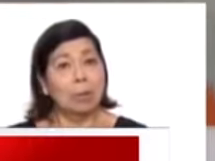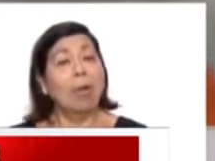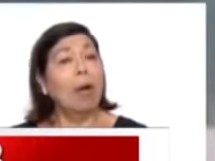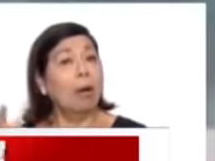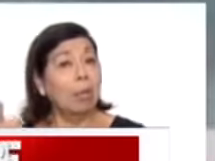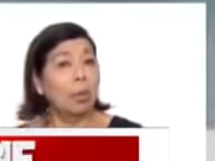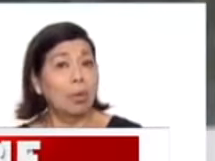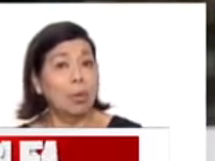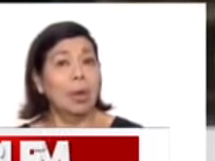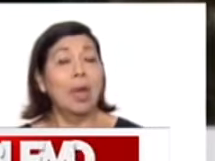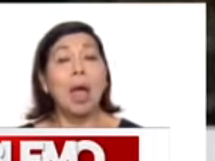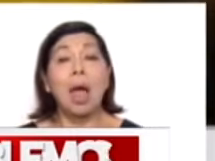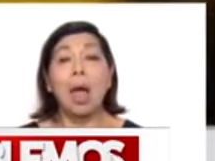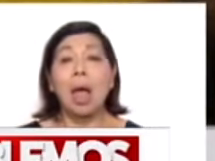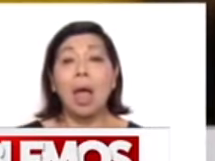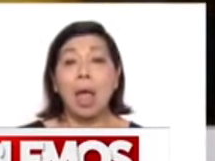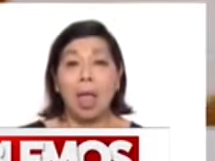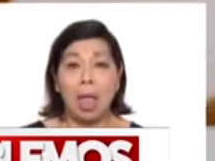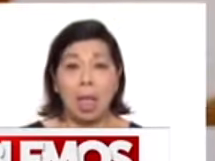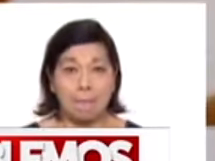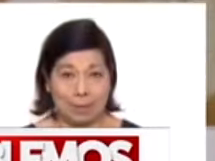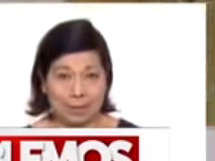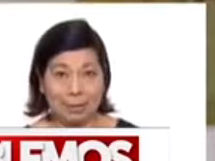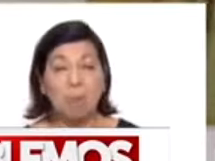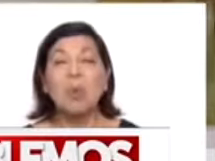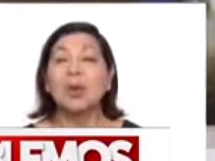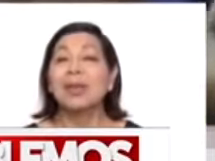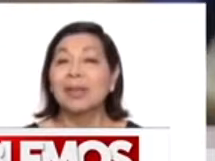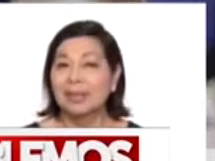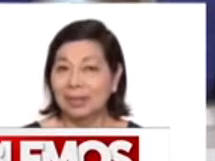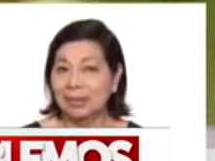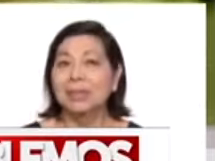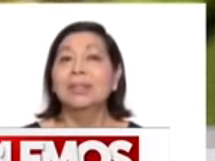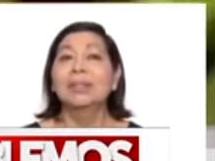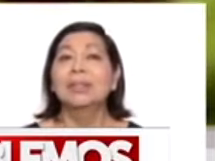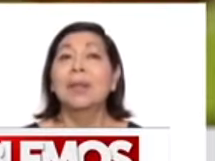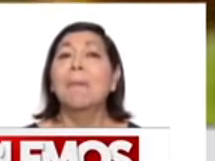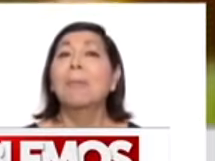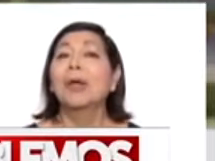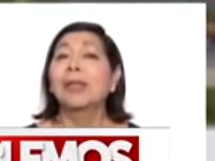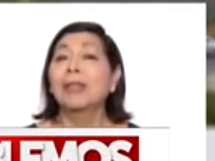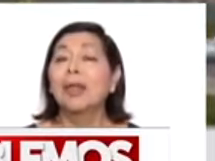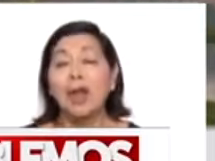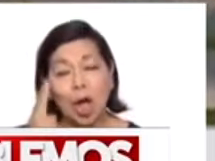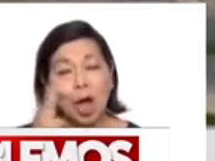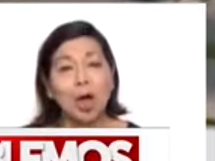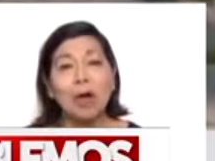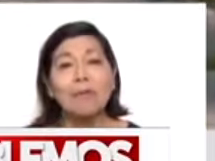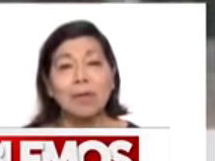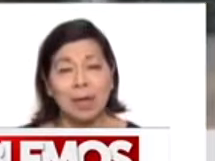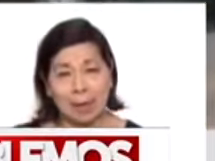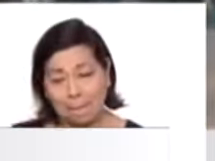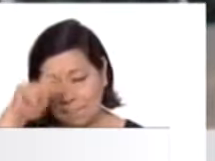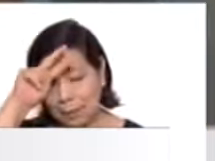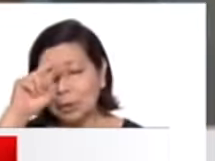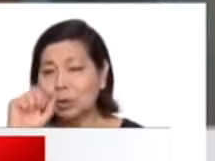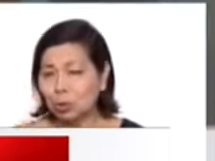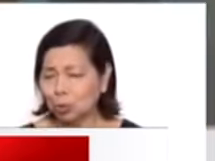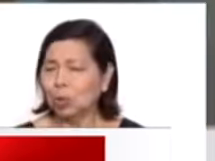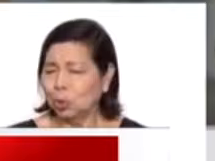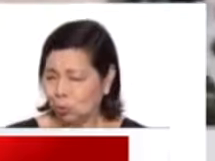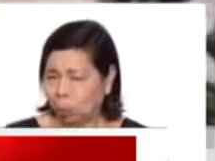principales líderes del mundo en la cumbre APEC. ¿Y saben por qué es posible aquello? Porque tienen confianza en el Perú, porque